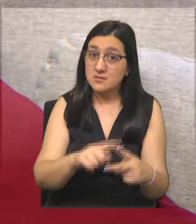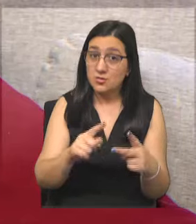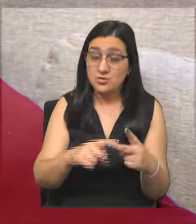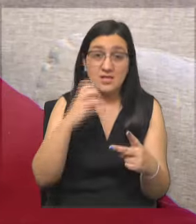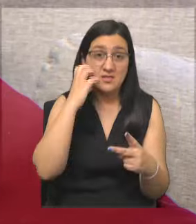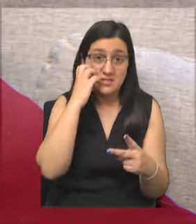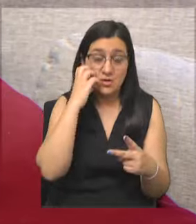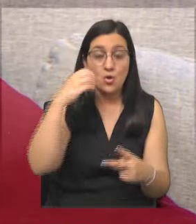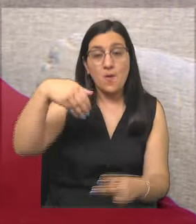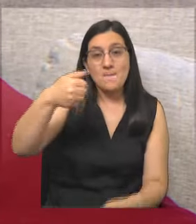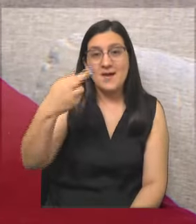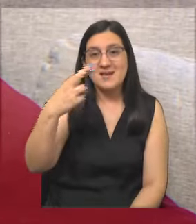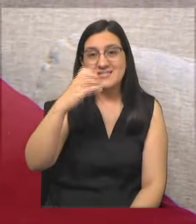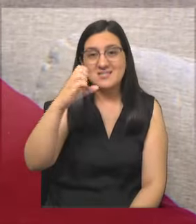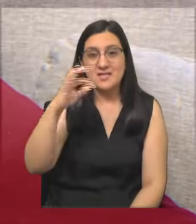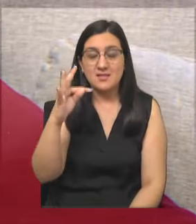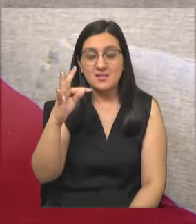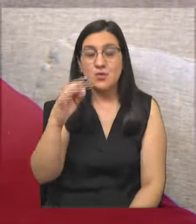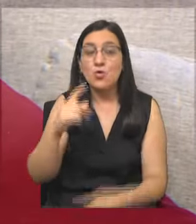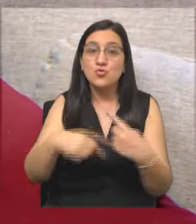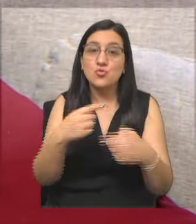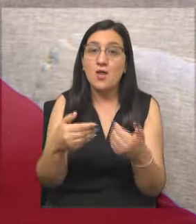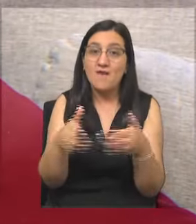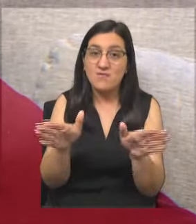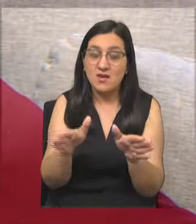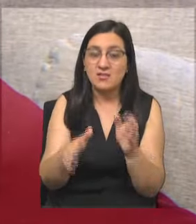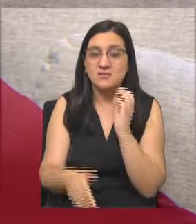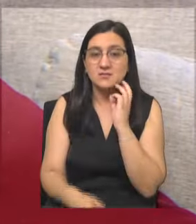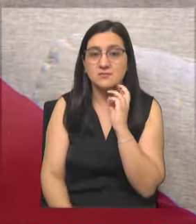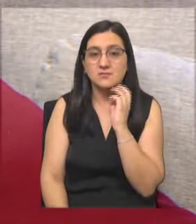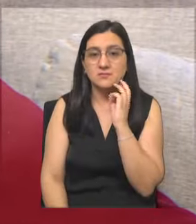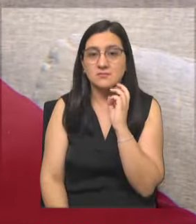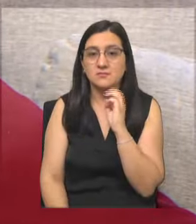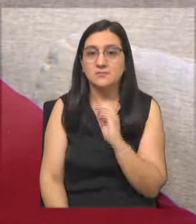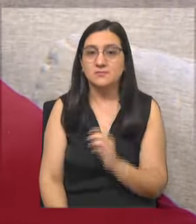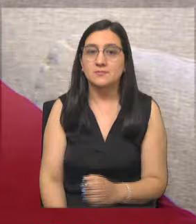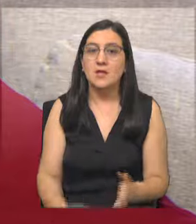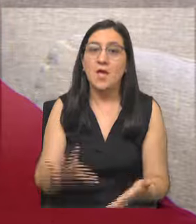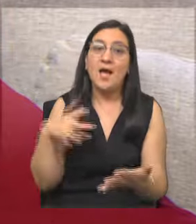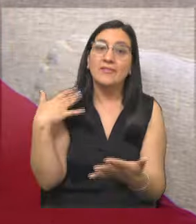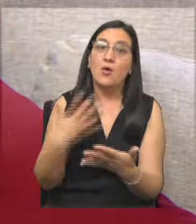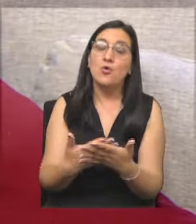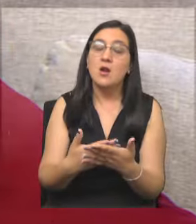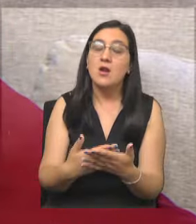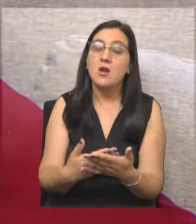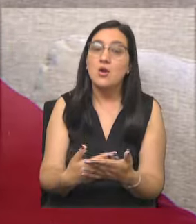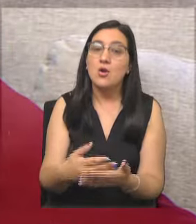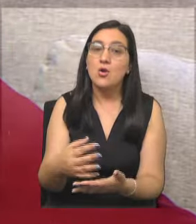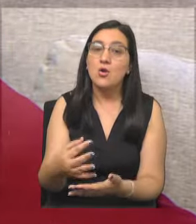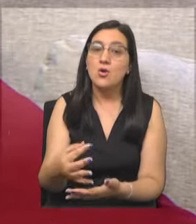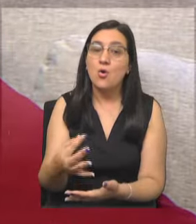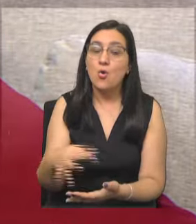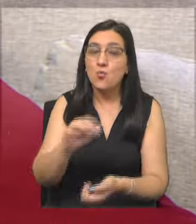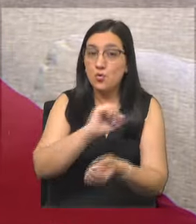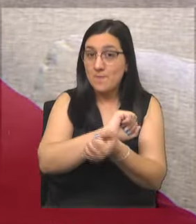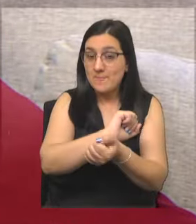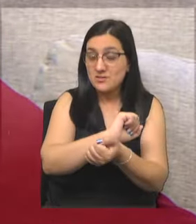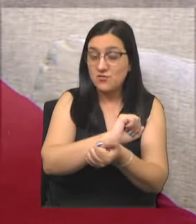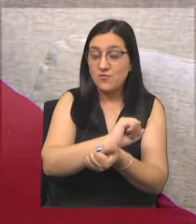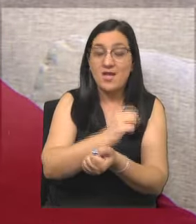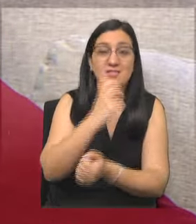siguen abiertas, más allá de que hasta ahora la única causa, el único que estuvo preso fue